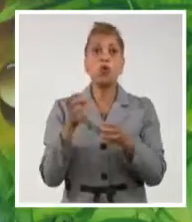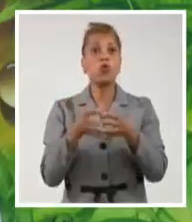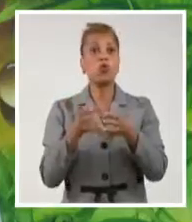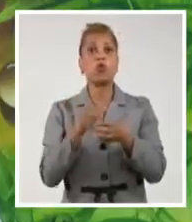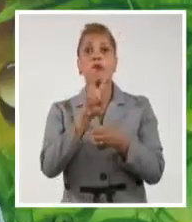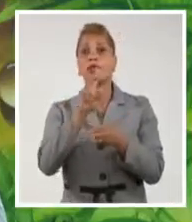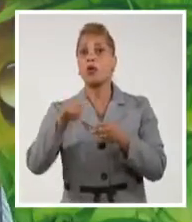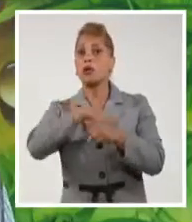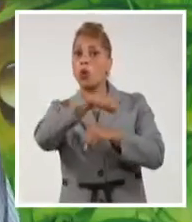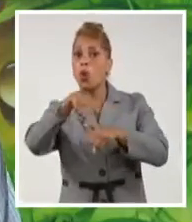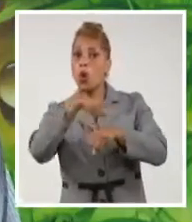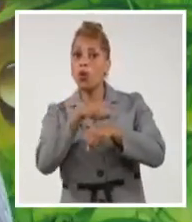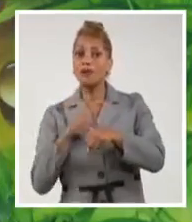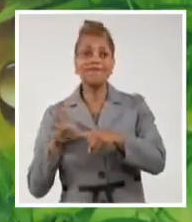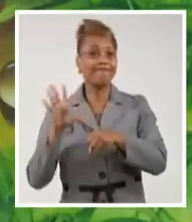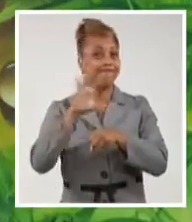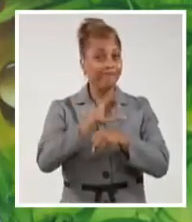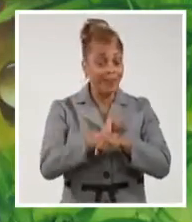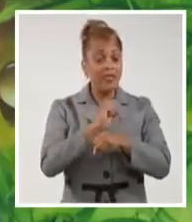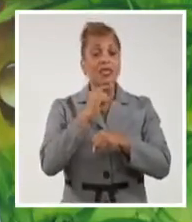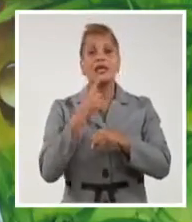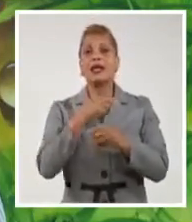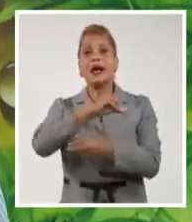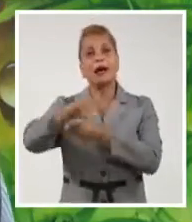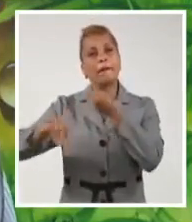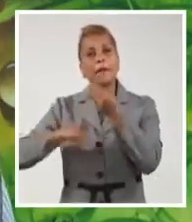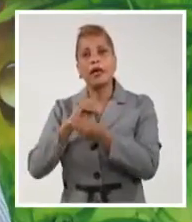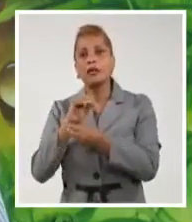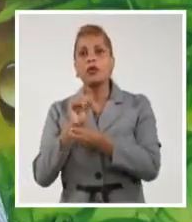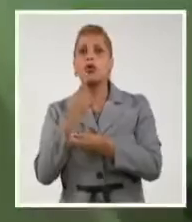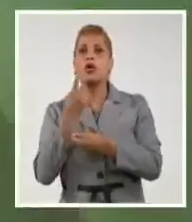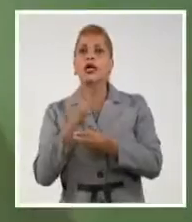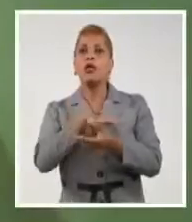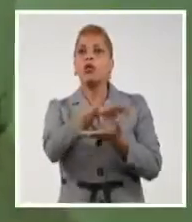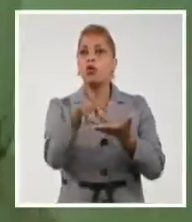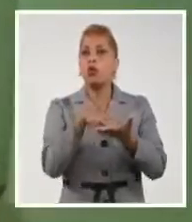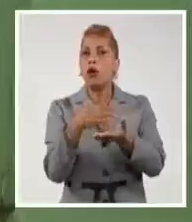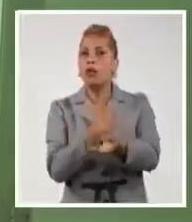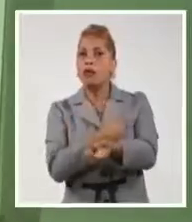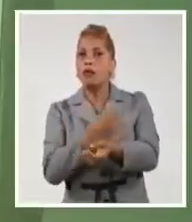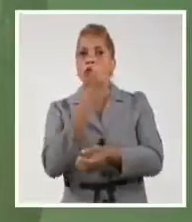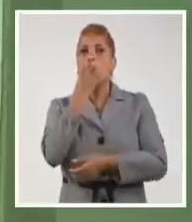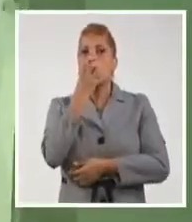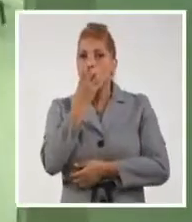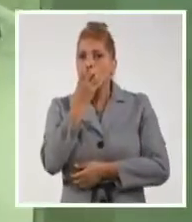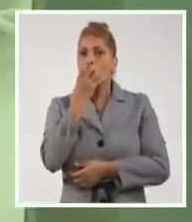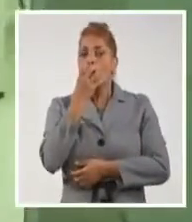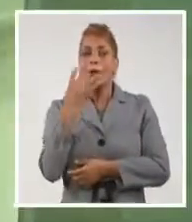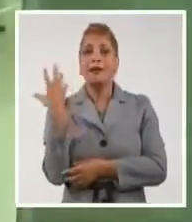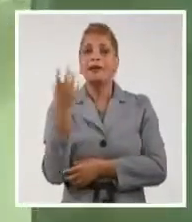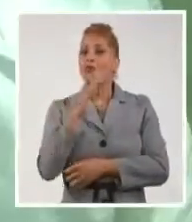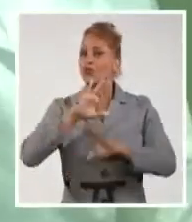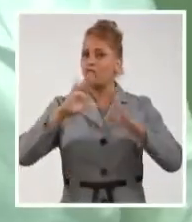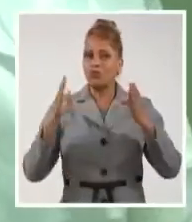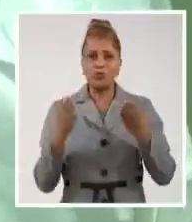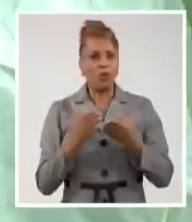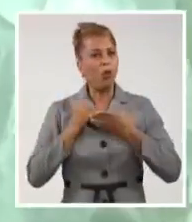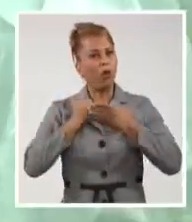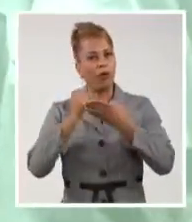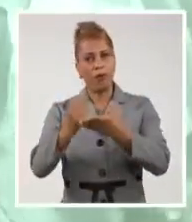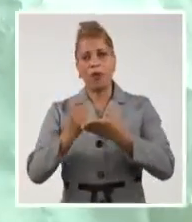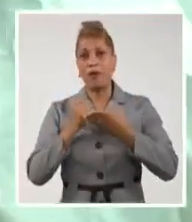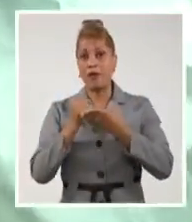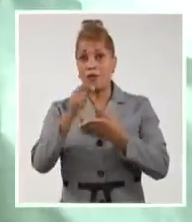horas, rotándose, atendiendo banco de oxígeno, ventiladores, máquina anestesia. Y hoy la provincia,